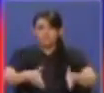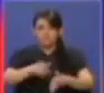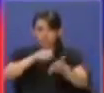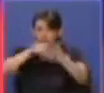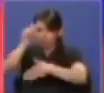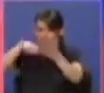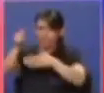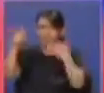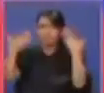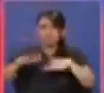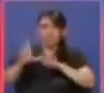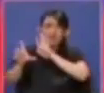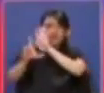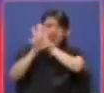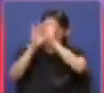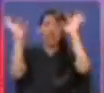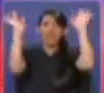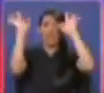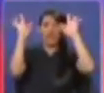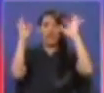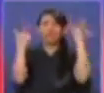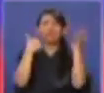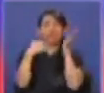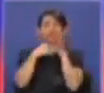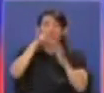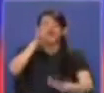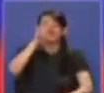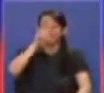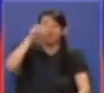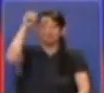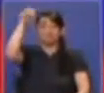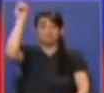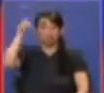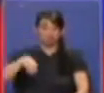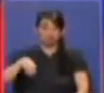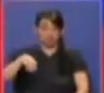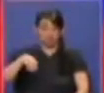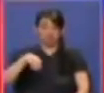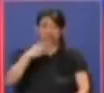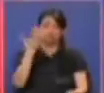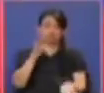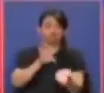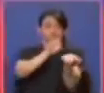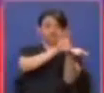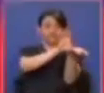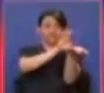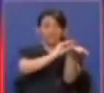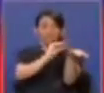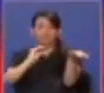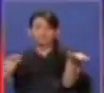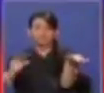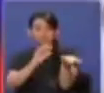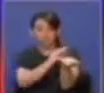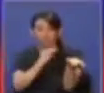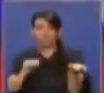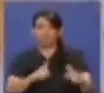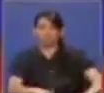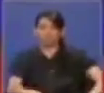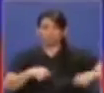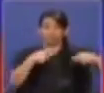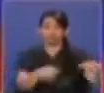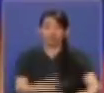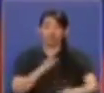presentes. La ley eléctrica, el 30% de excedentes de las operaciones hidroeléctricas del Estado,